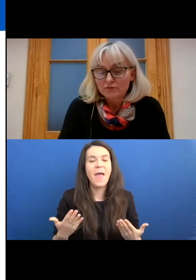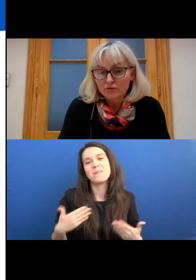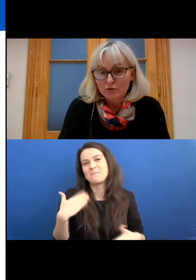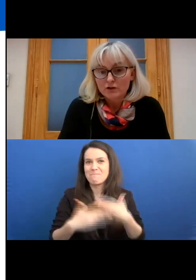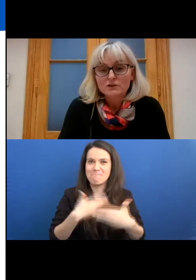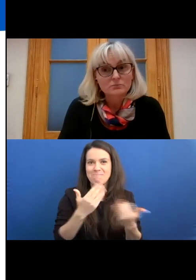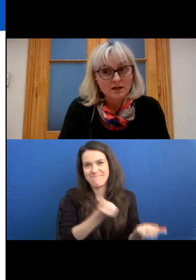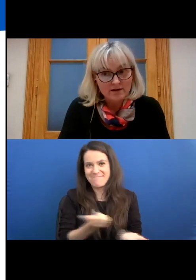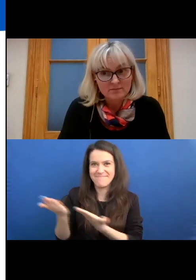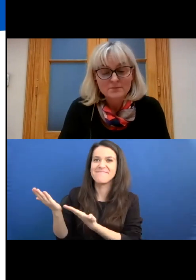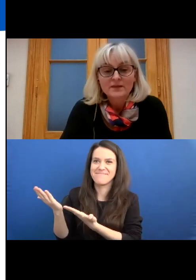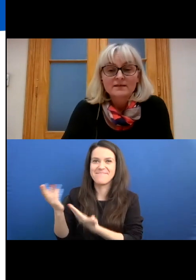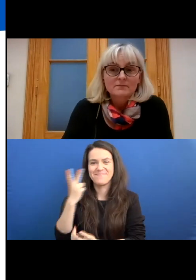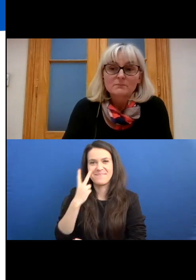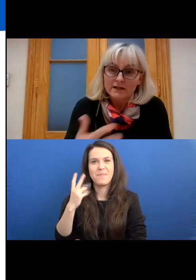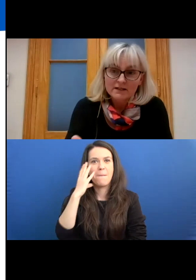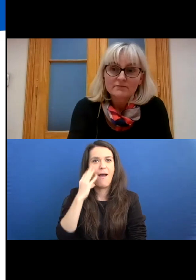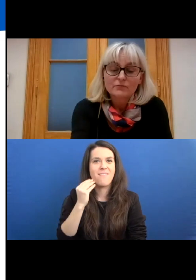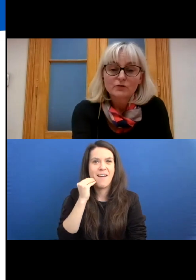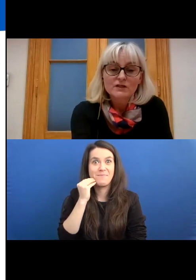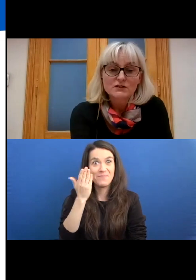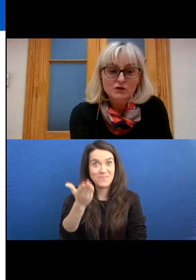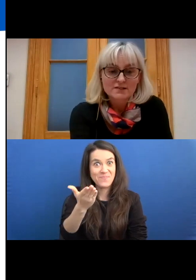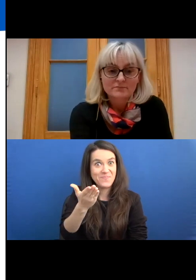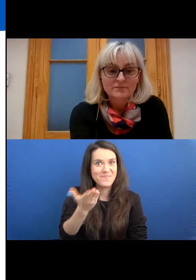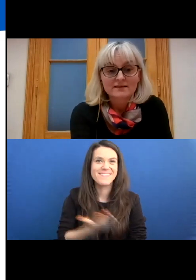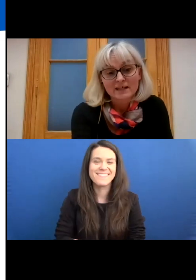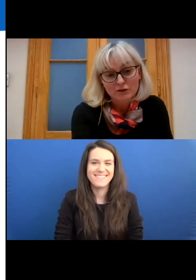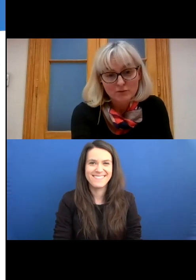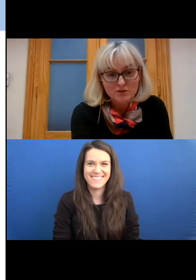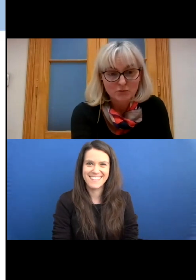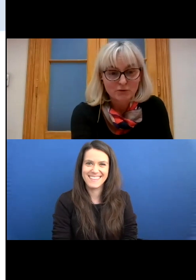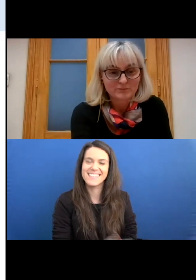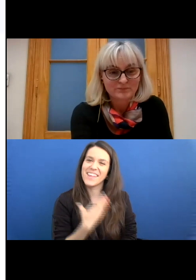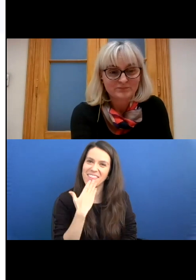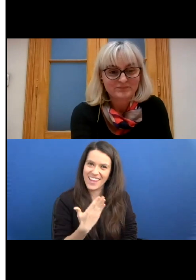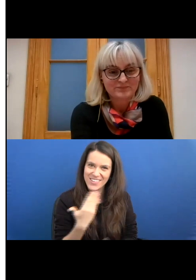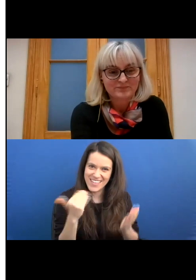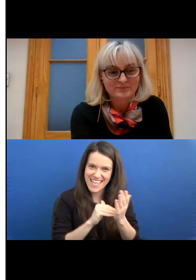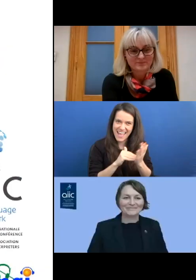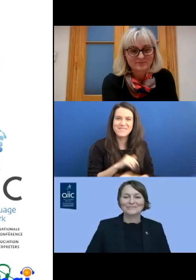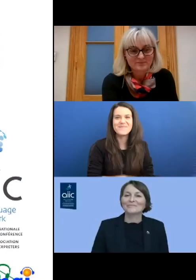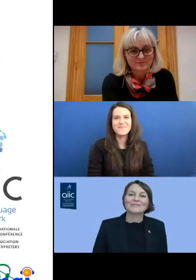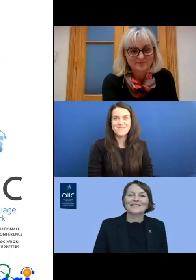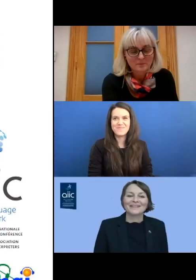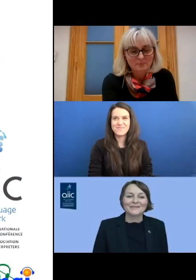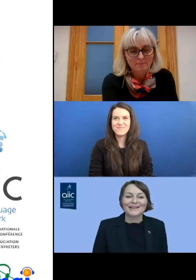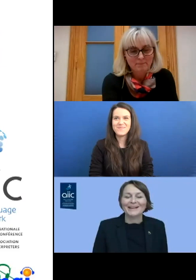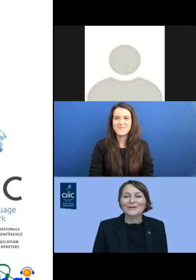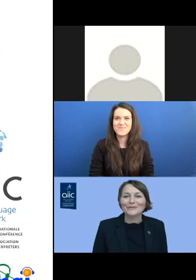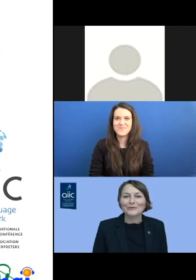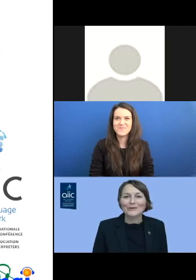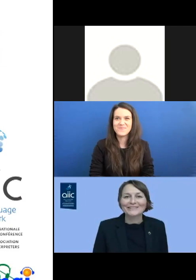sin más preámbulo, quisiera darle la palabra a Maya. Maya, por favor, tienes la palabra y una vez más, muchísimas